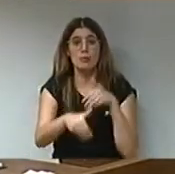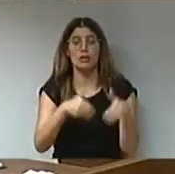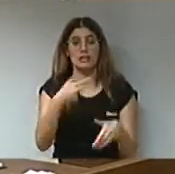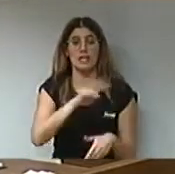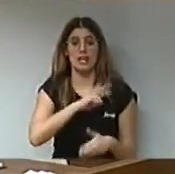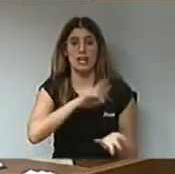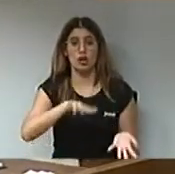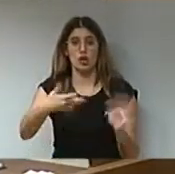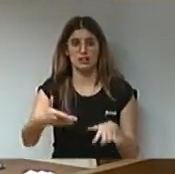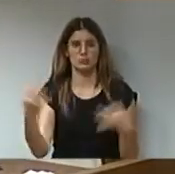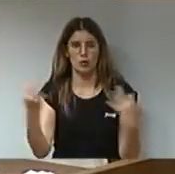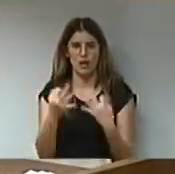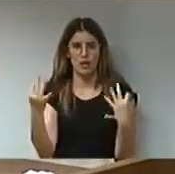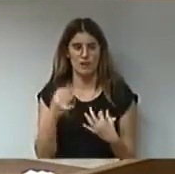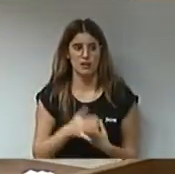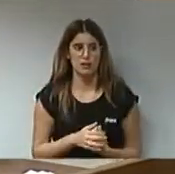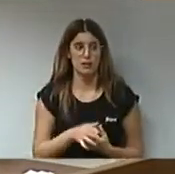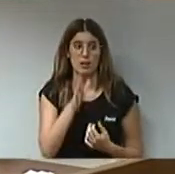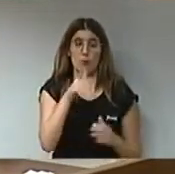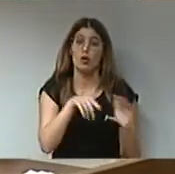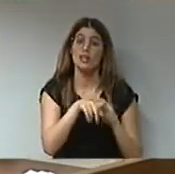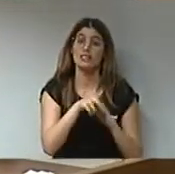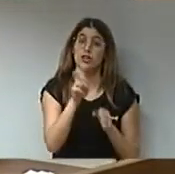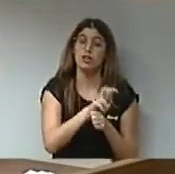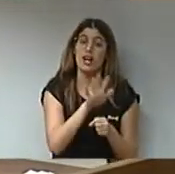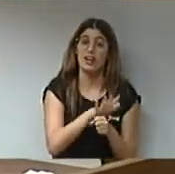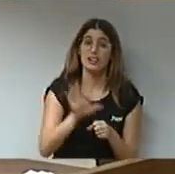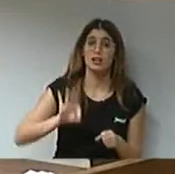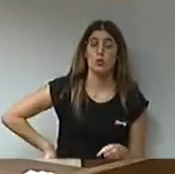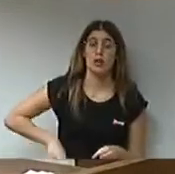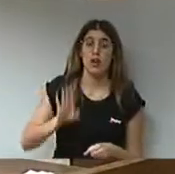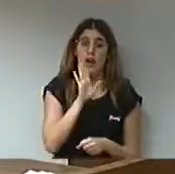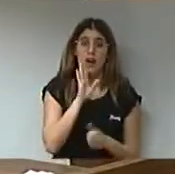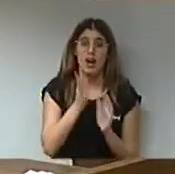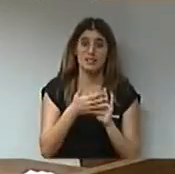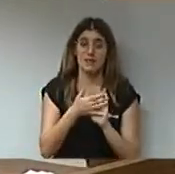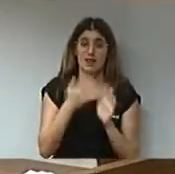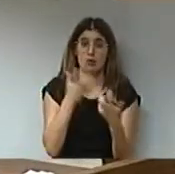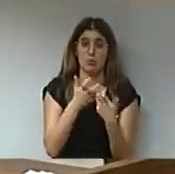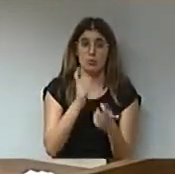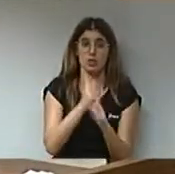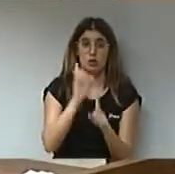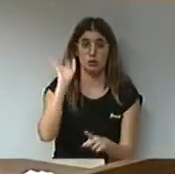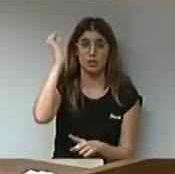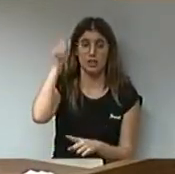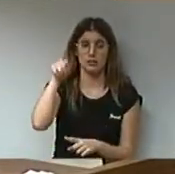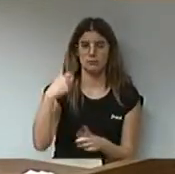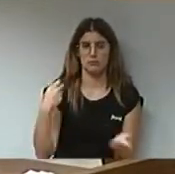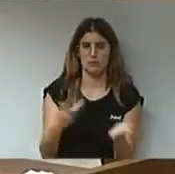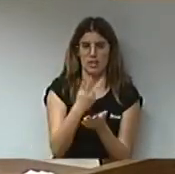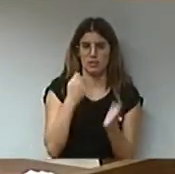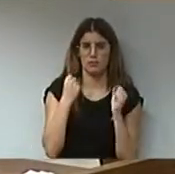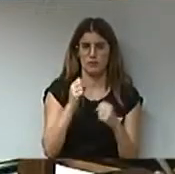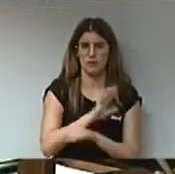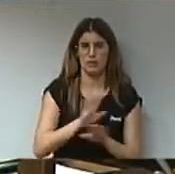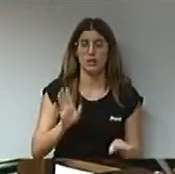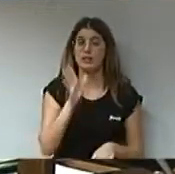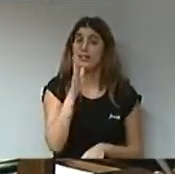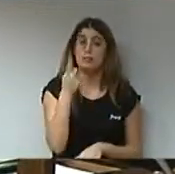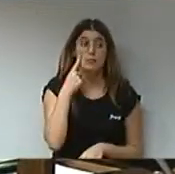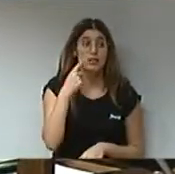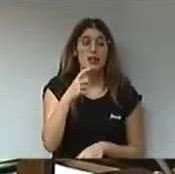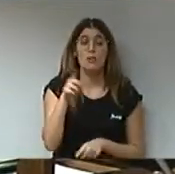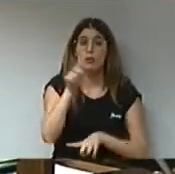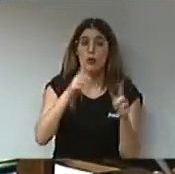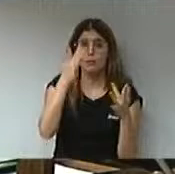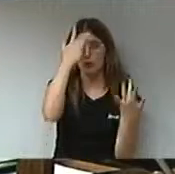ecologismo. La gestión agrícola de la que usted ha hablado y la lucha contra el cambio climático también ha sido su gran fracaso. Mire, no es un problema de